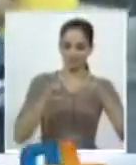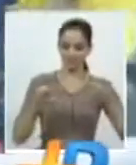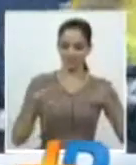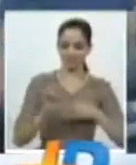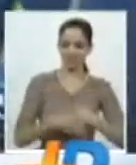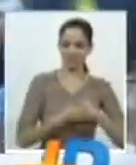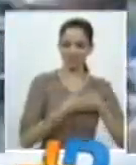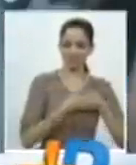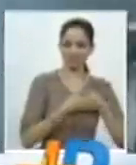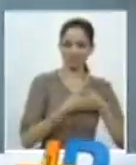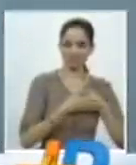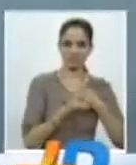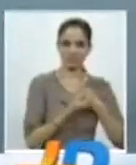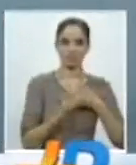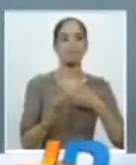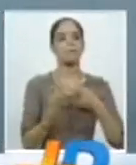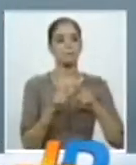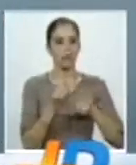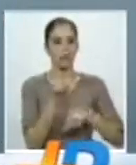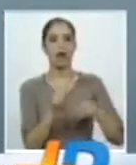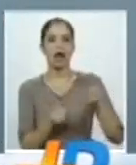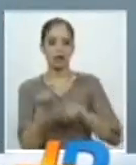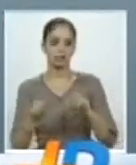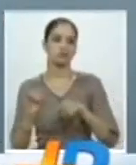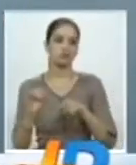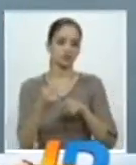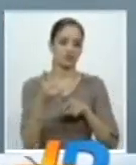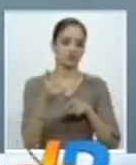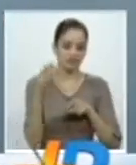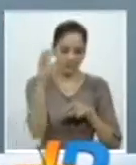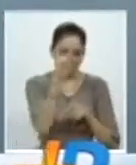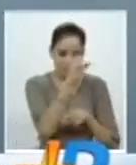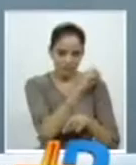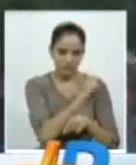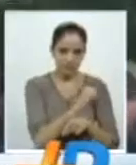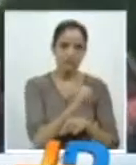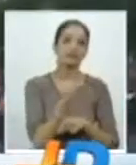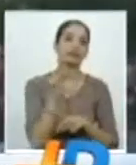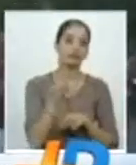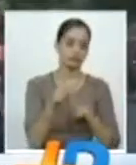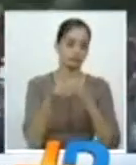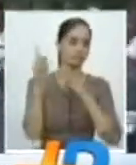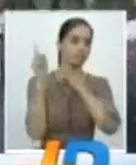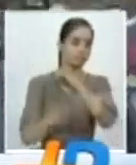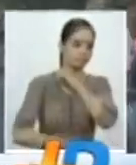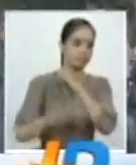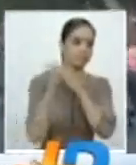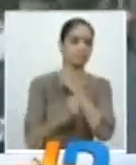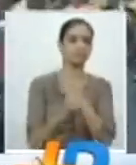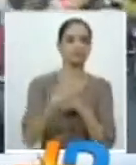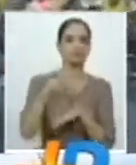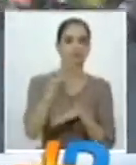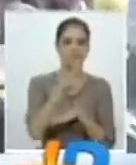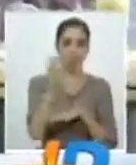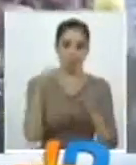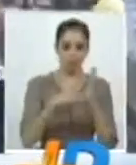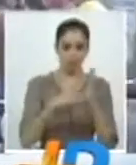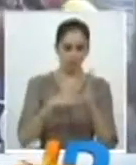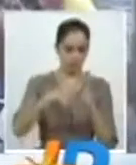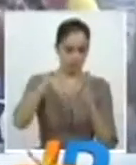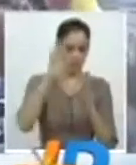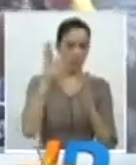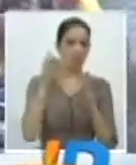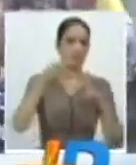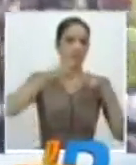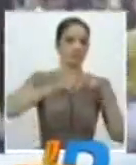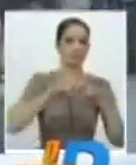otros casos las placas fueron grabadas por las cámaras de fotomultas, lo que implica una sanción que equivale a más de 300 mil pesos y que en